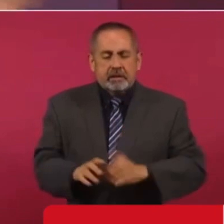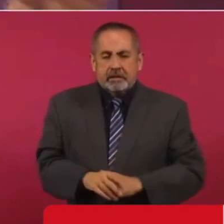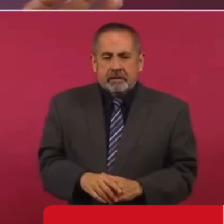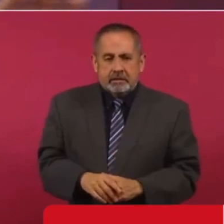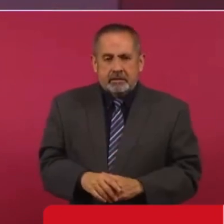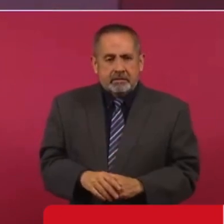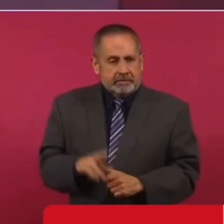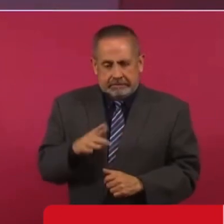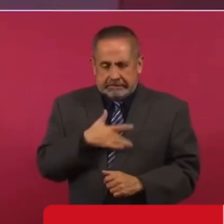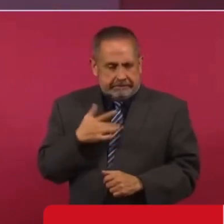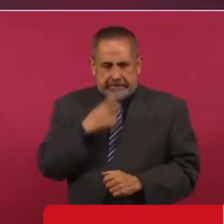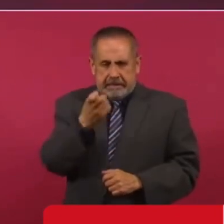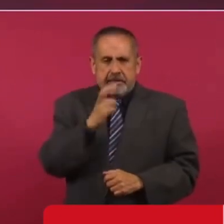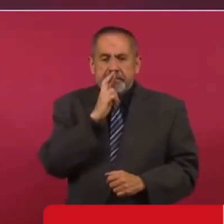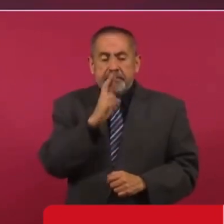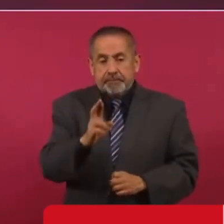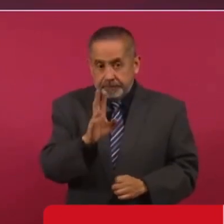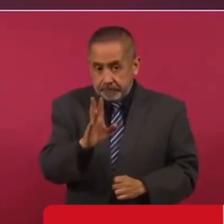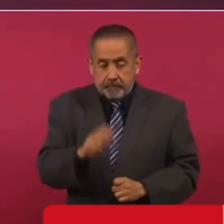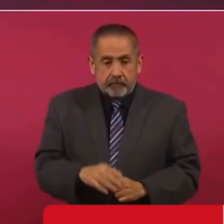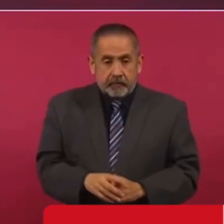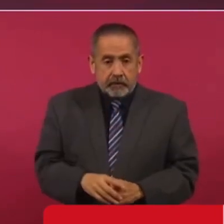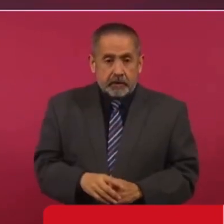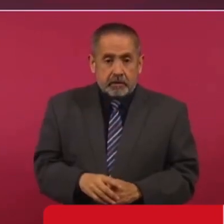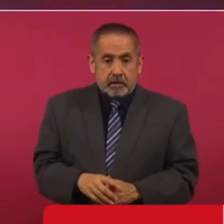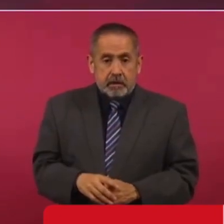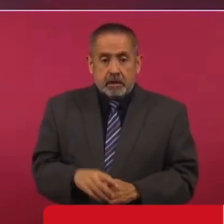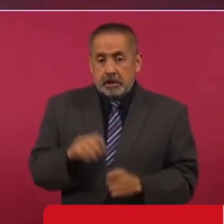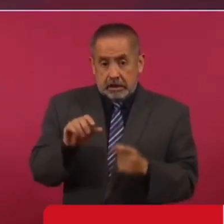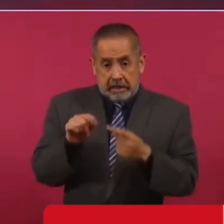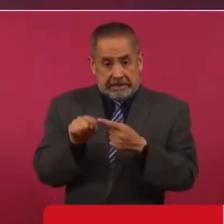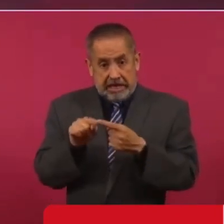Esa es la respuesta. Y voy a enviar